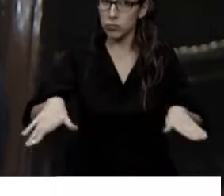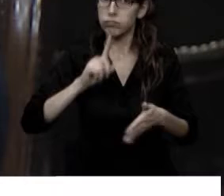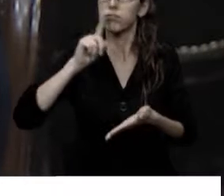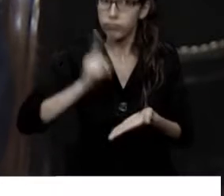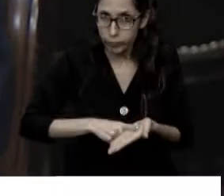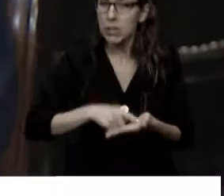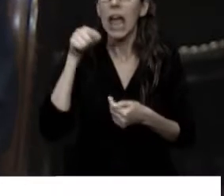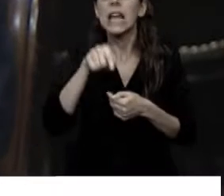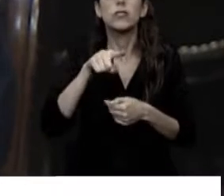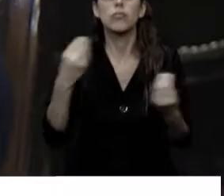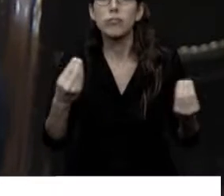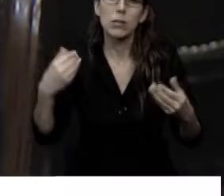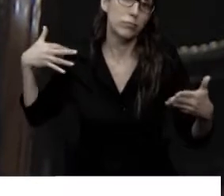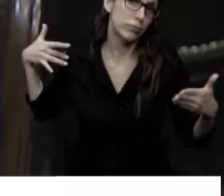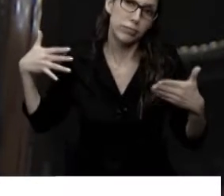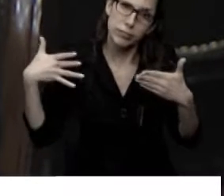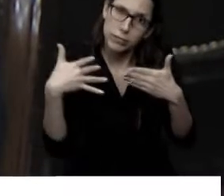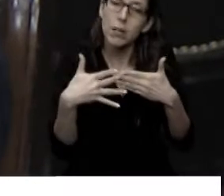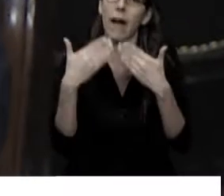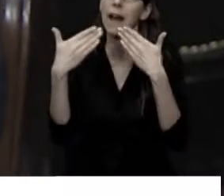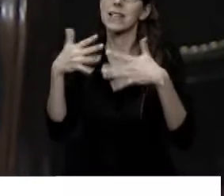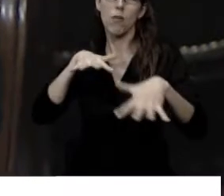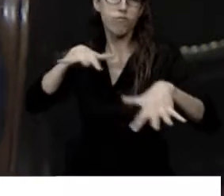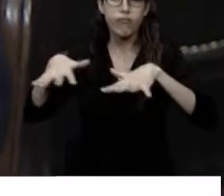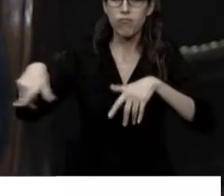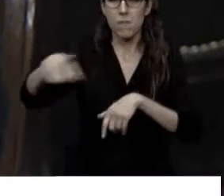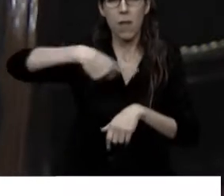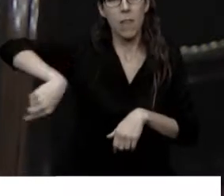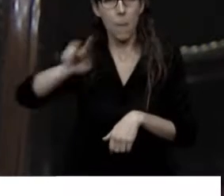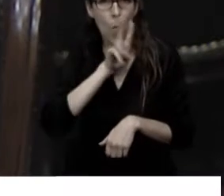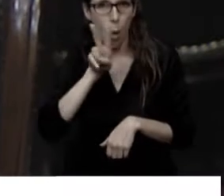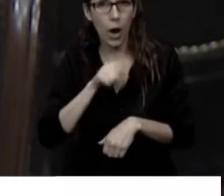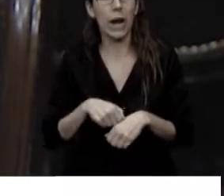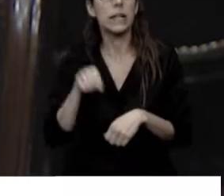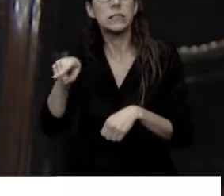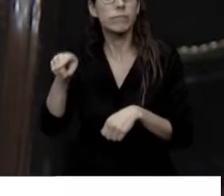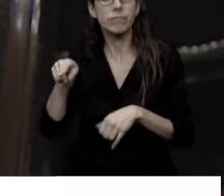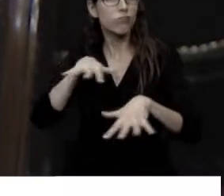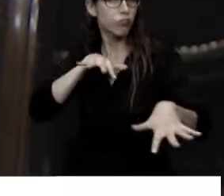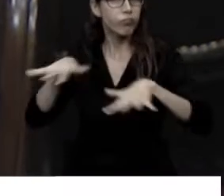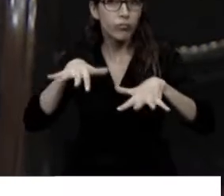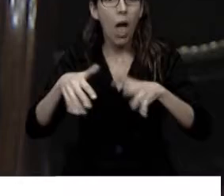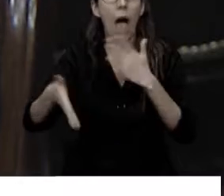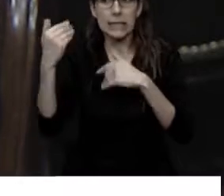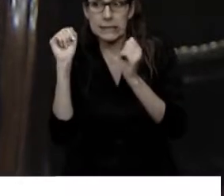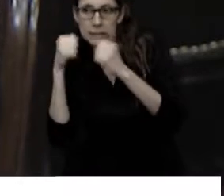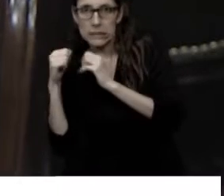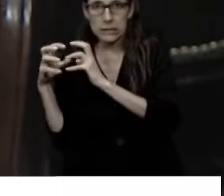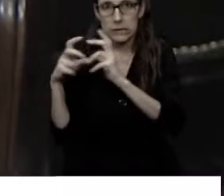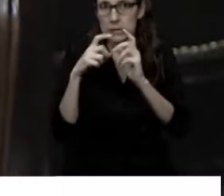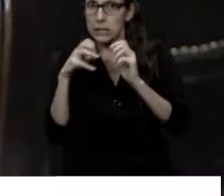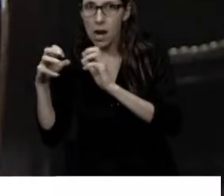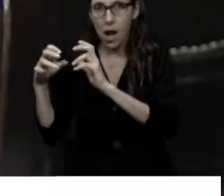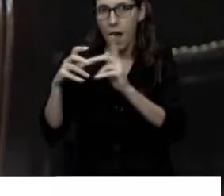de un recorrido histórico del movimiento de mujeres. Un movimiento que comenzó a salir de la clandestinidad en el debate